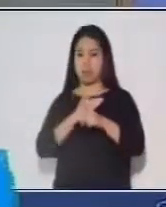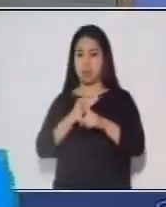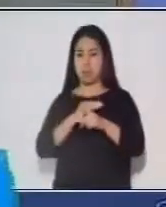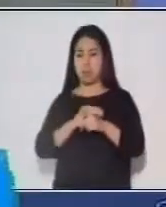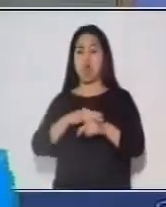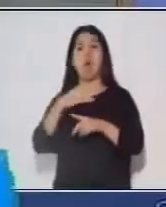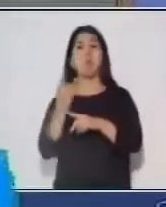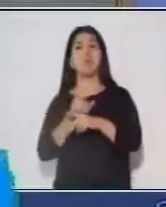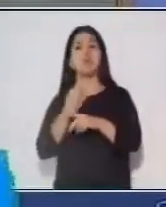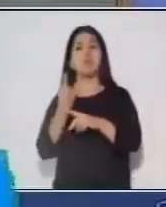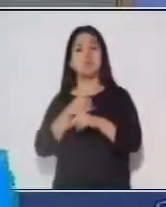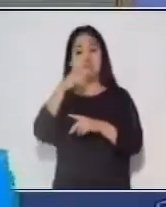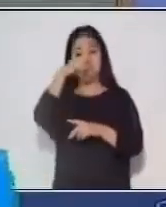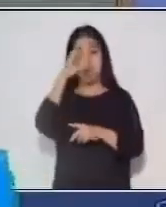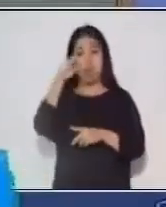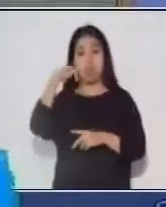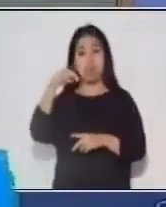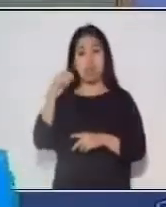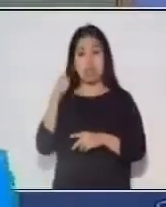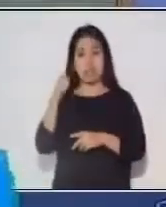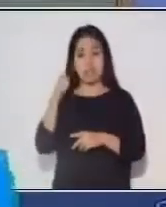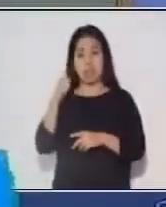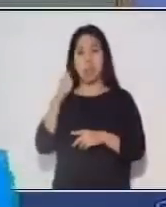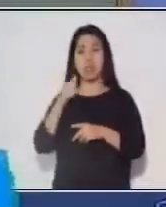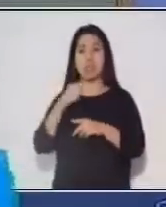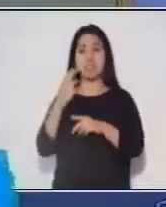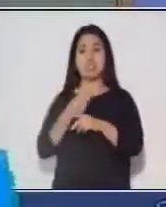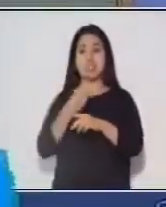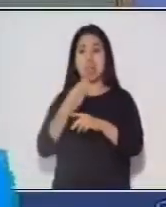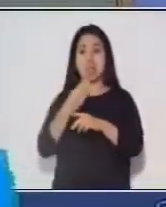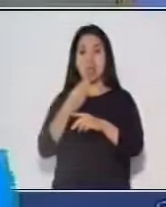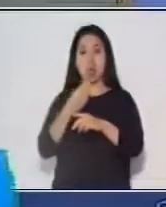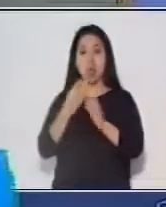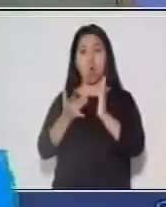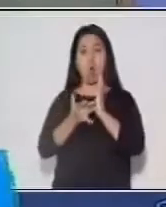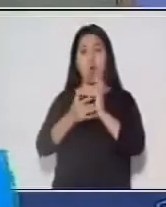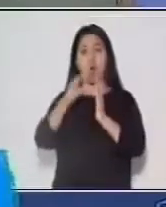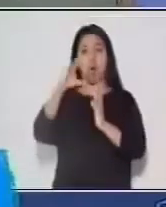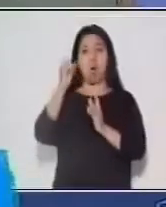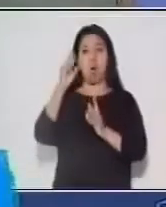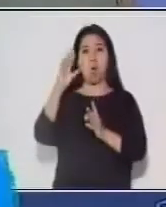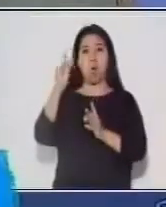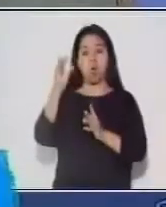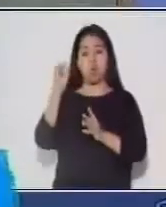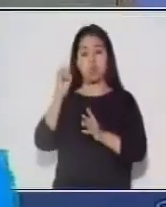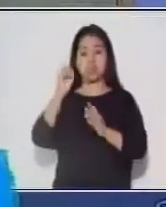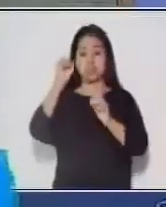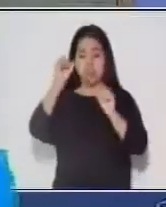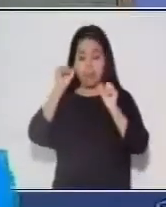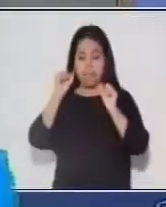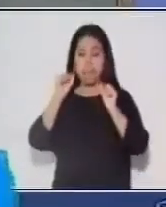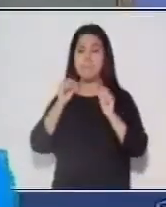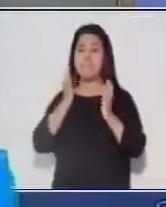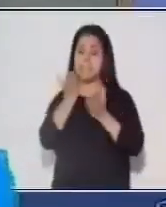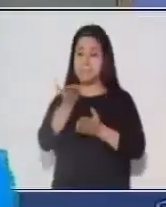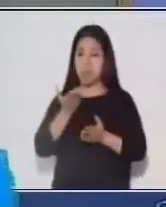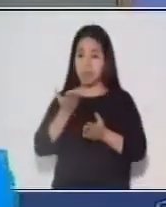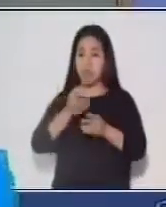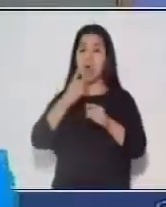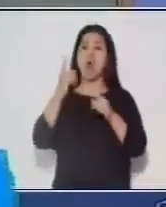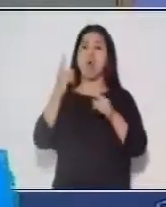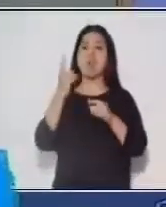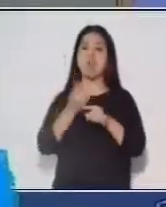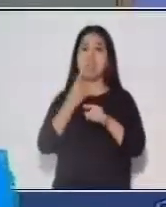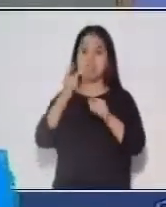el método del cordón, se pide trazar la mayor elipse posible, la de mayor